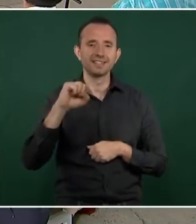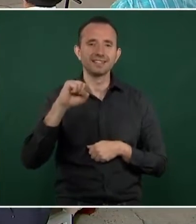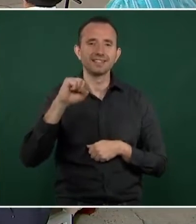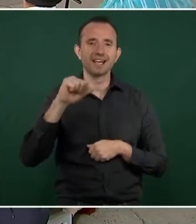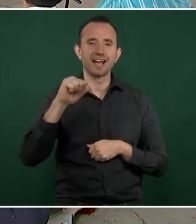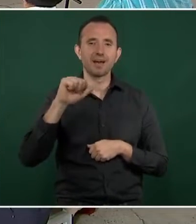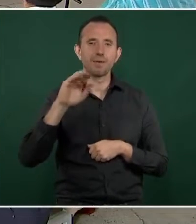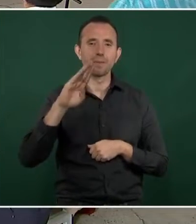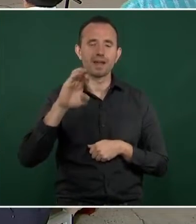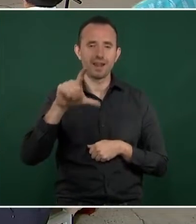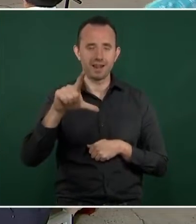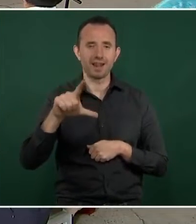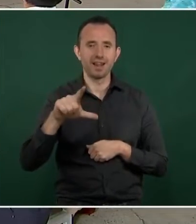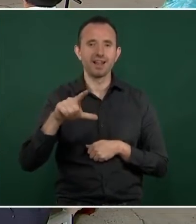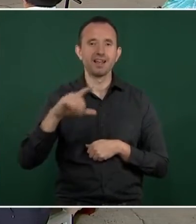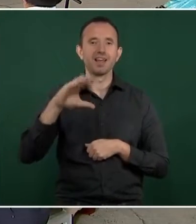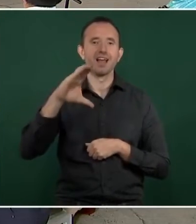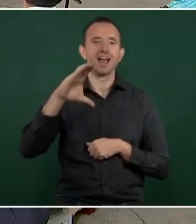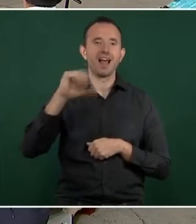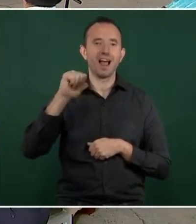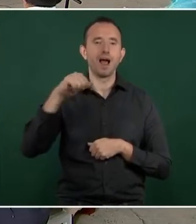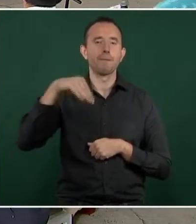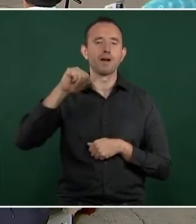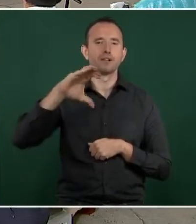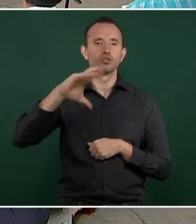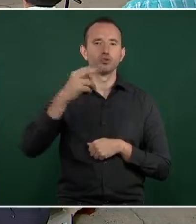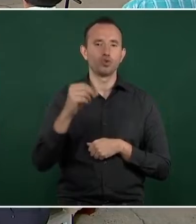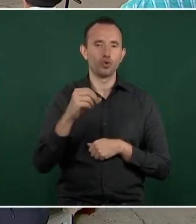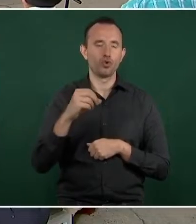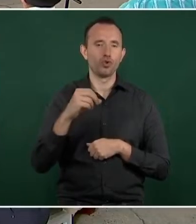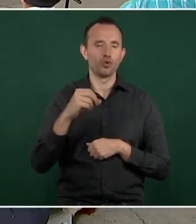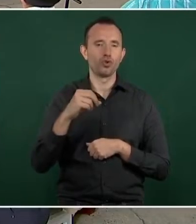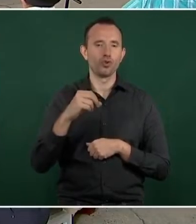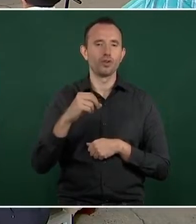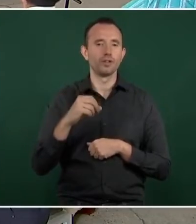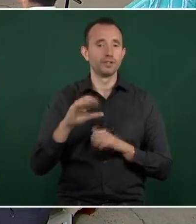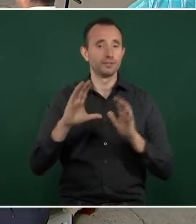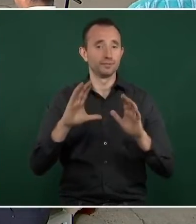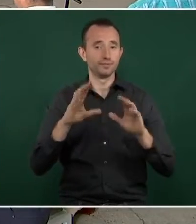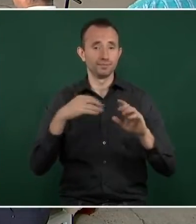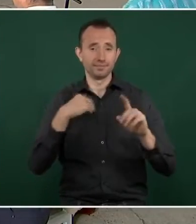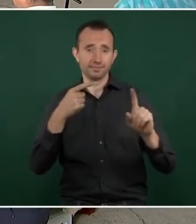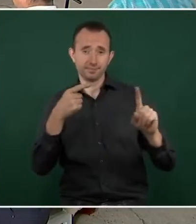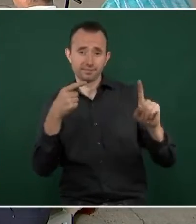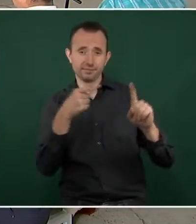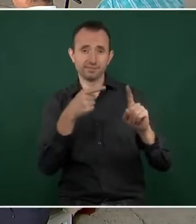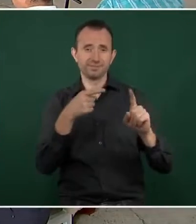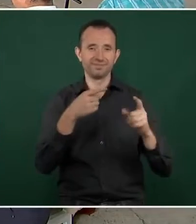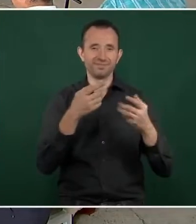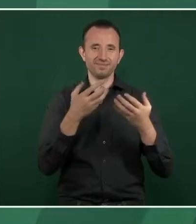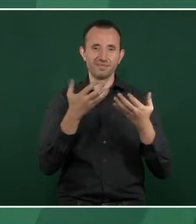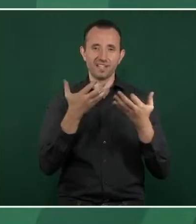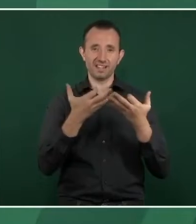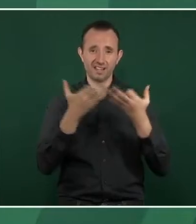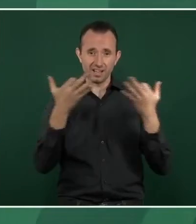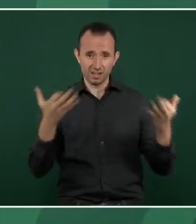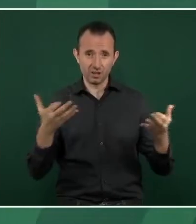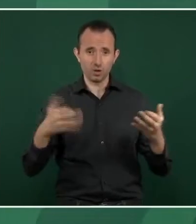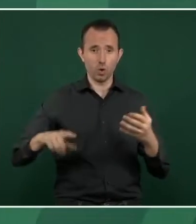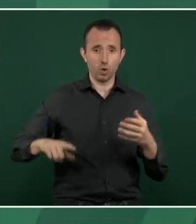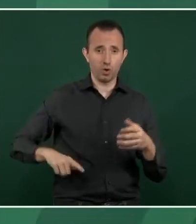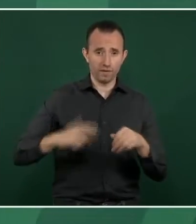En el caso de la regularización de la tenencia de la tierra, lo vemos también con la gobernadora y le vamos a